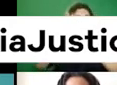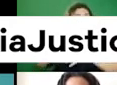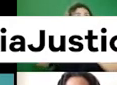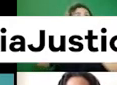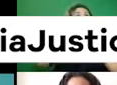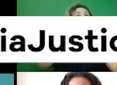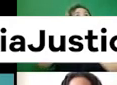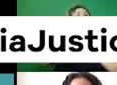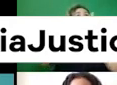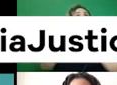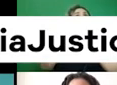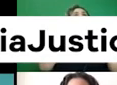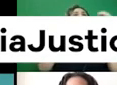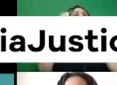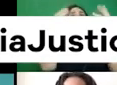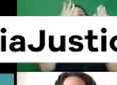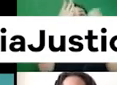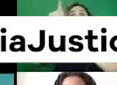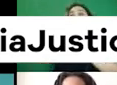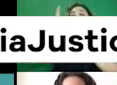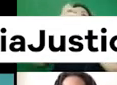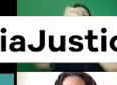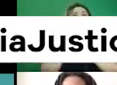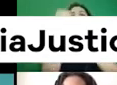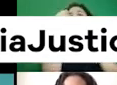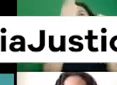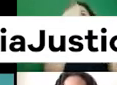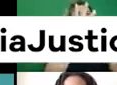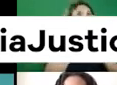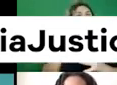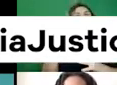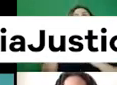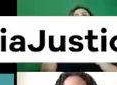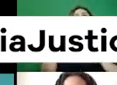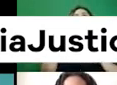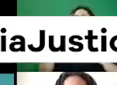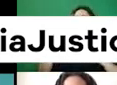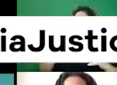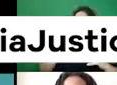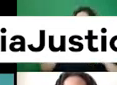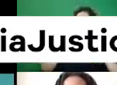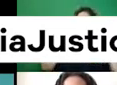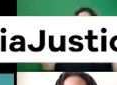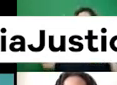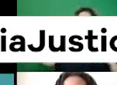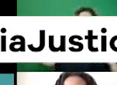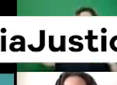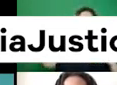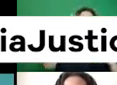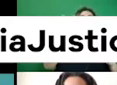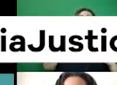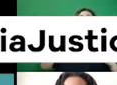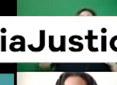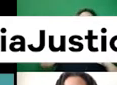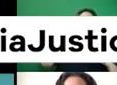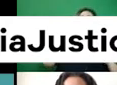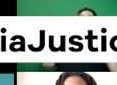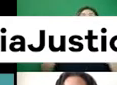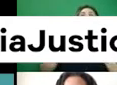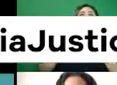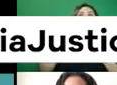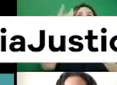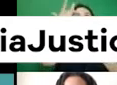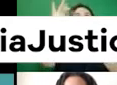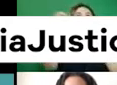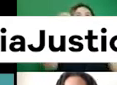están tomando decisiones sobre el tipo de comunicación que la gente se merece como si nuestra gente no tuviera